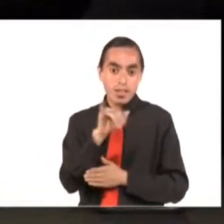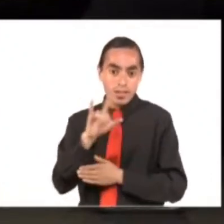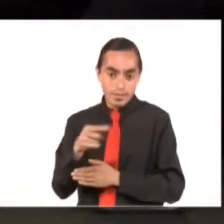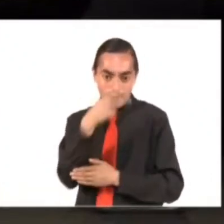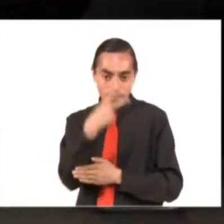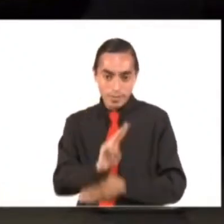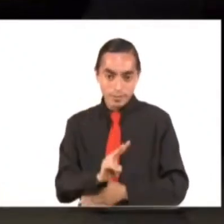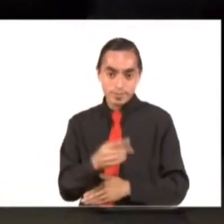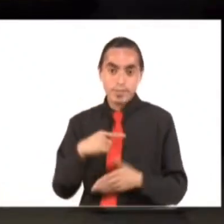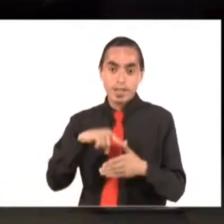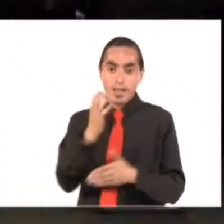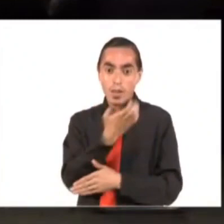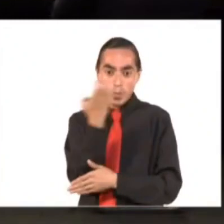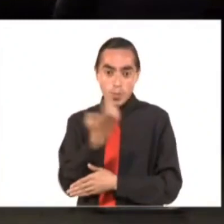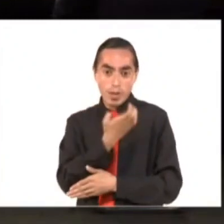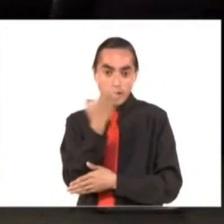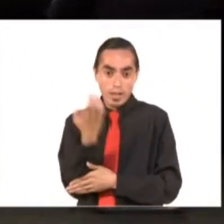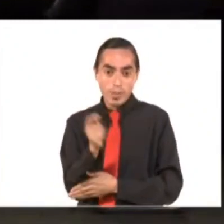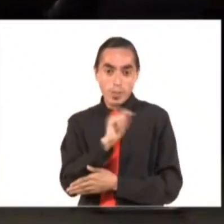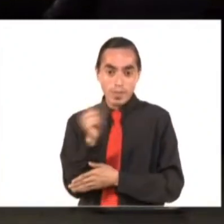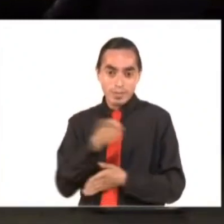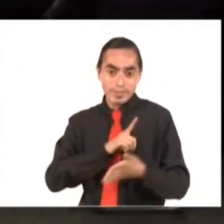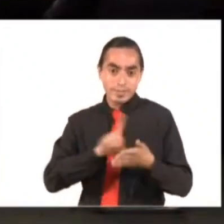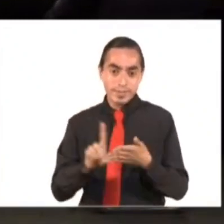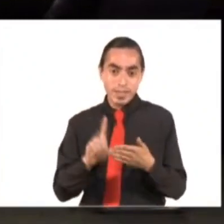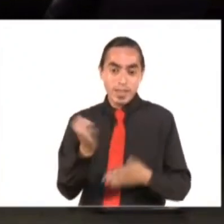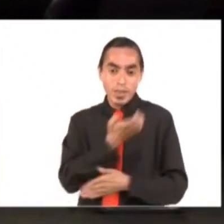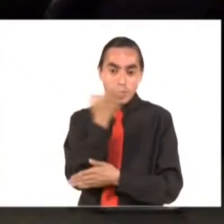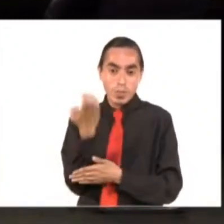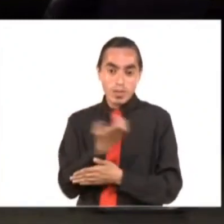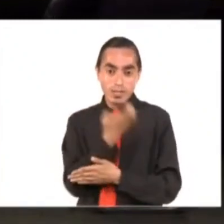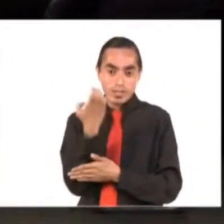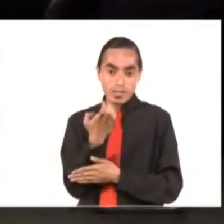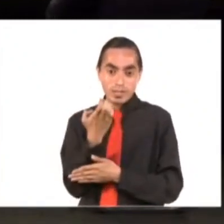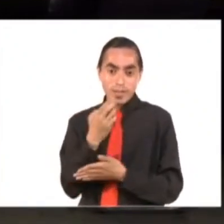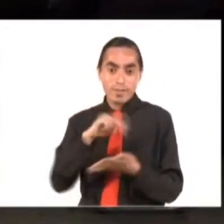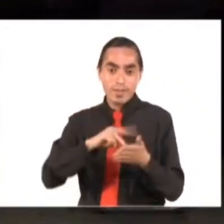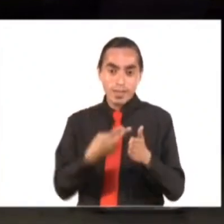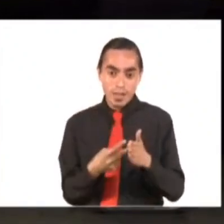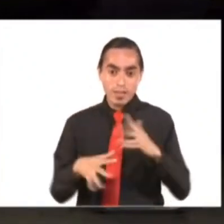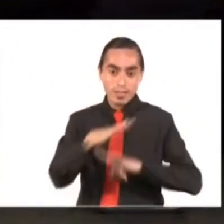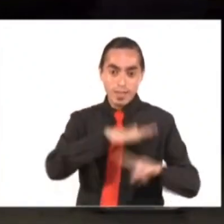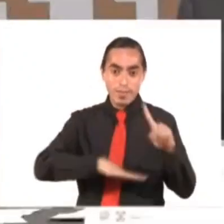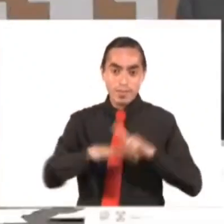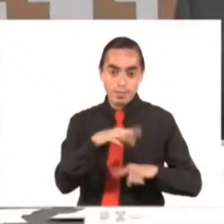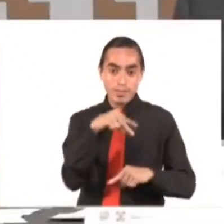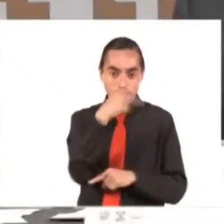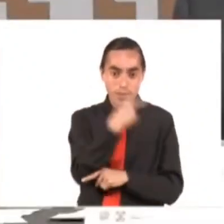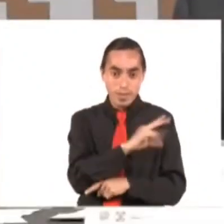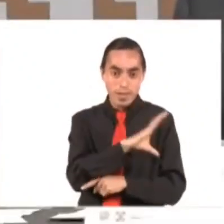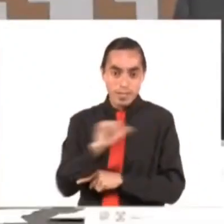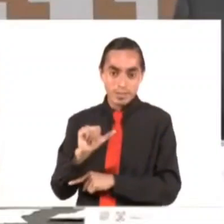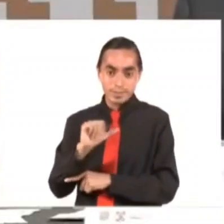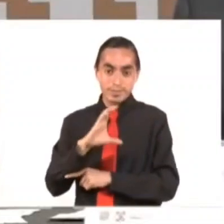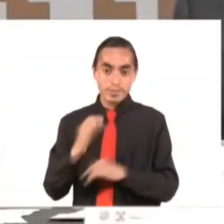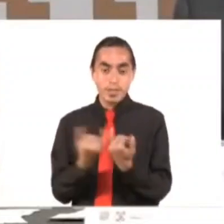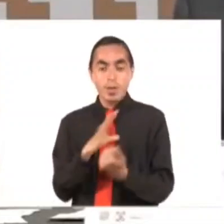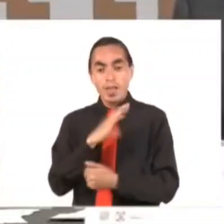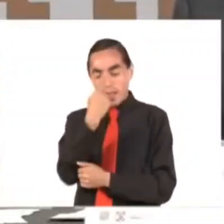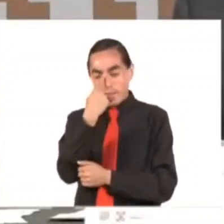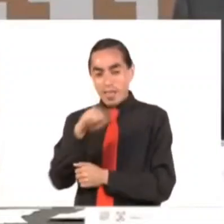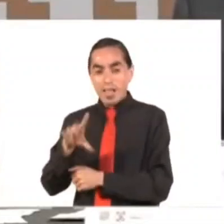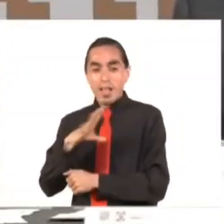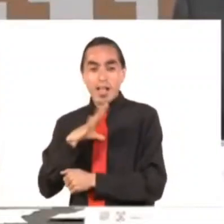de Profesionales en Derecho y el Colegio de Ingenieros Ambientales de México, AC. En virtud de lo anterior, se solicita a las